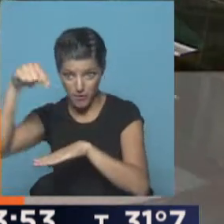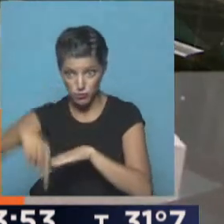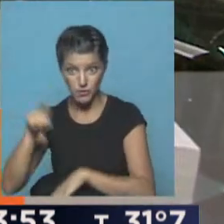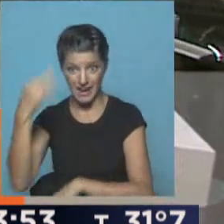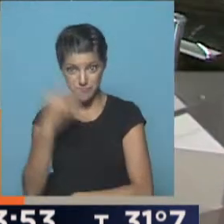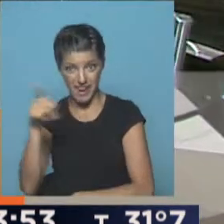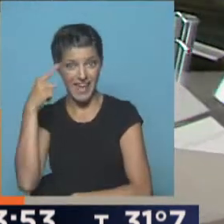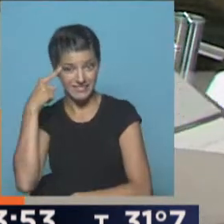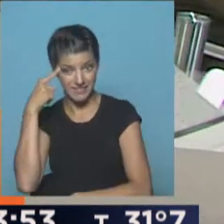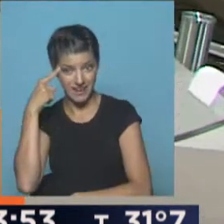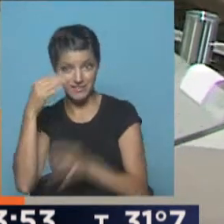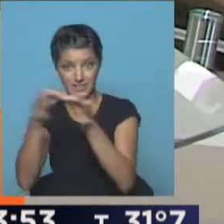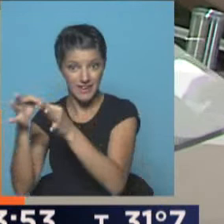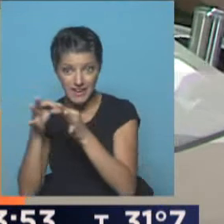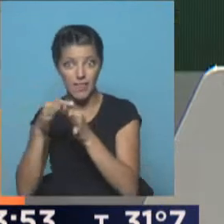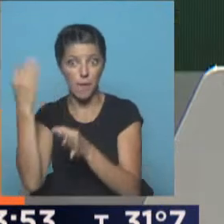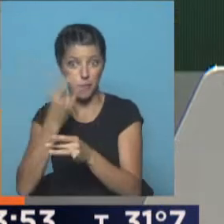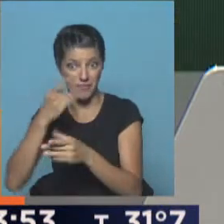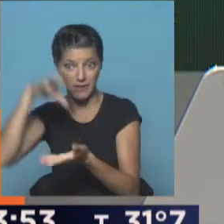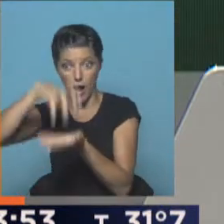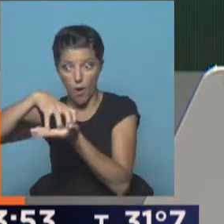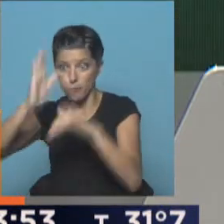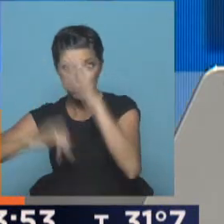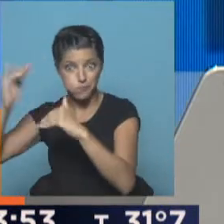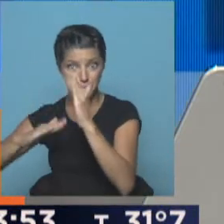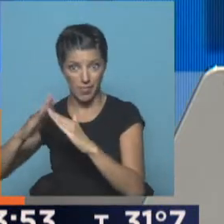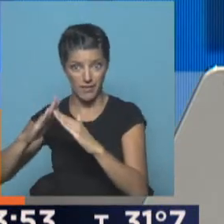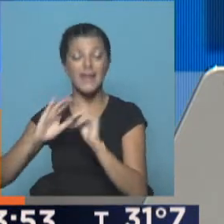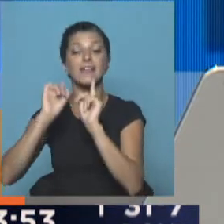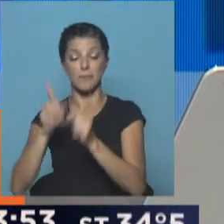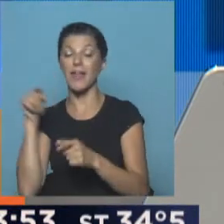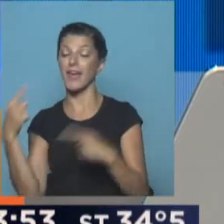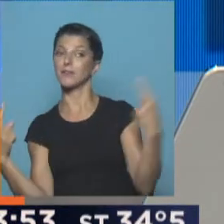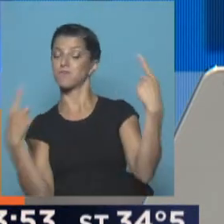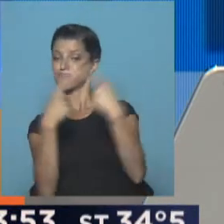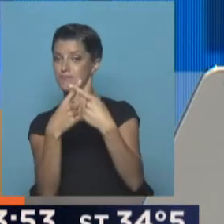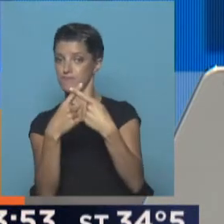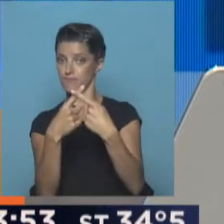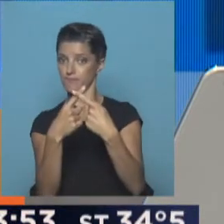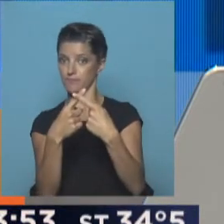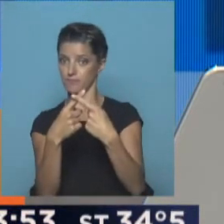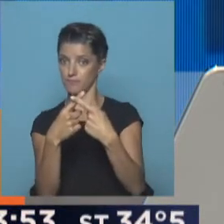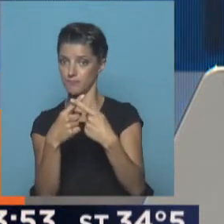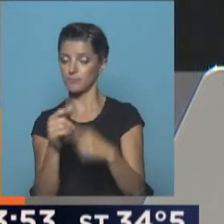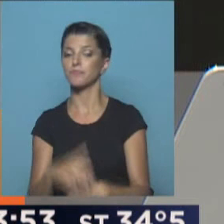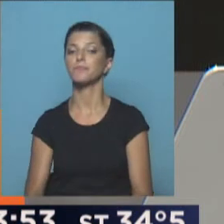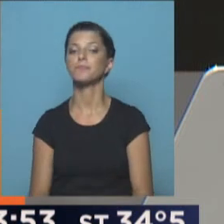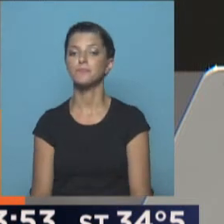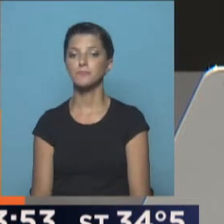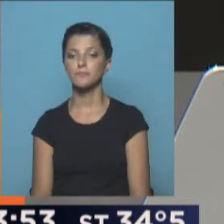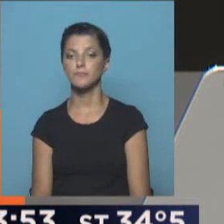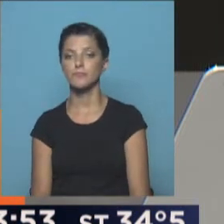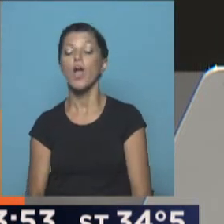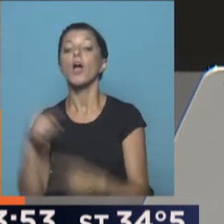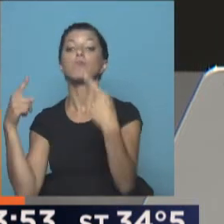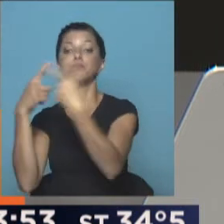está construyendo islas artificiales. China que a su vez discrepa en esa área Asia-Pacífico con Corea